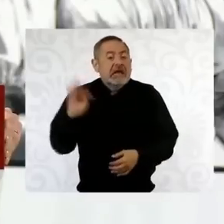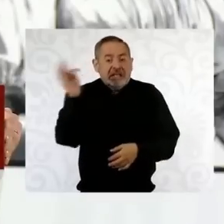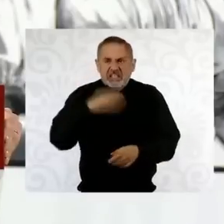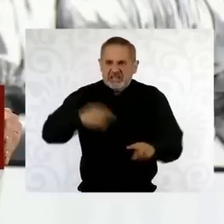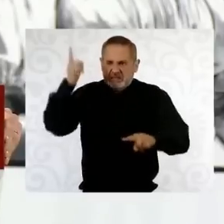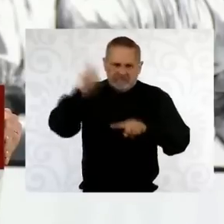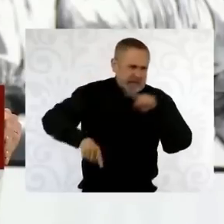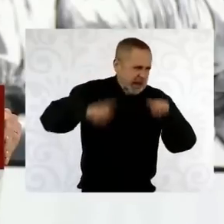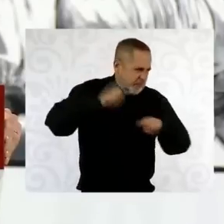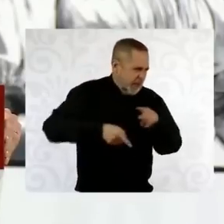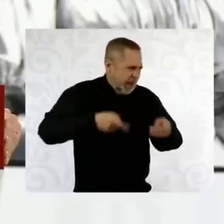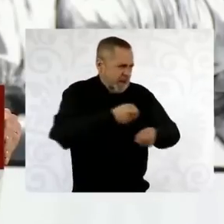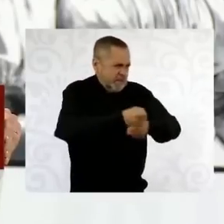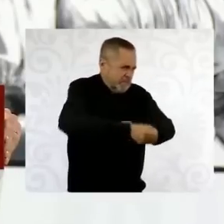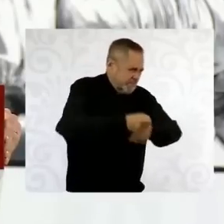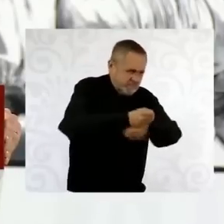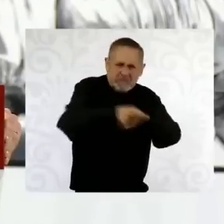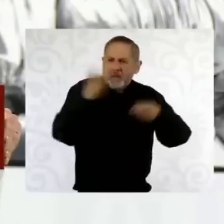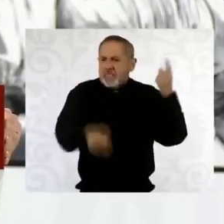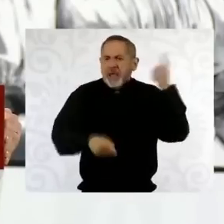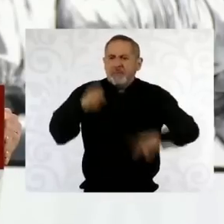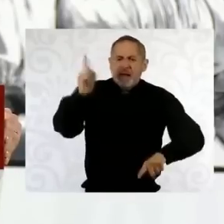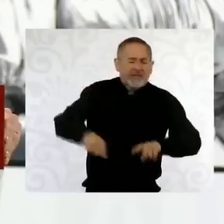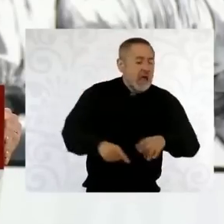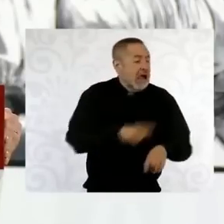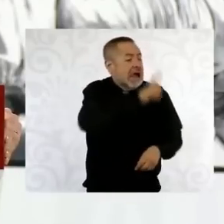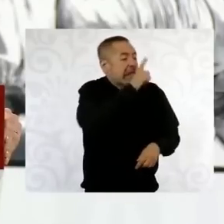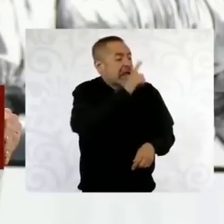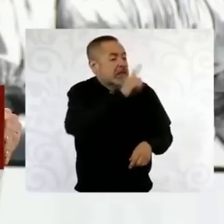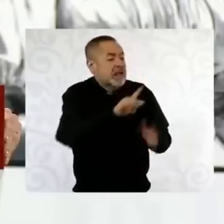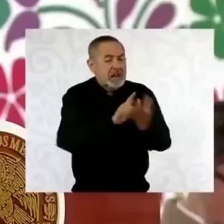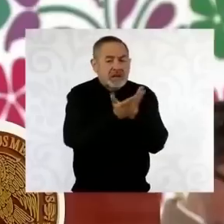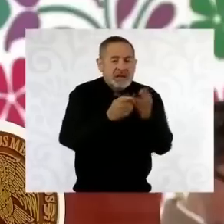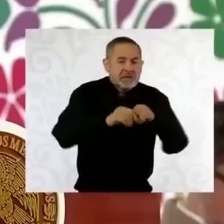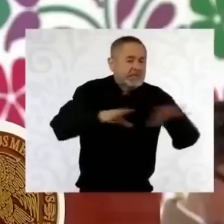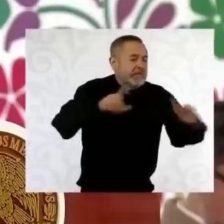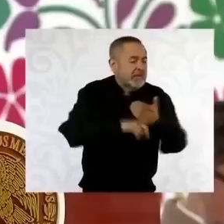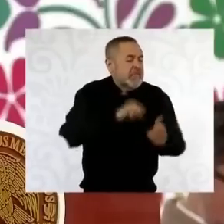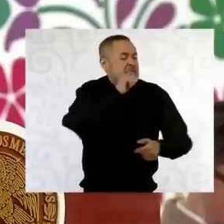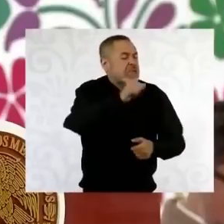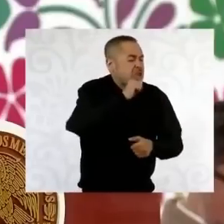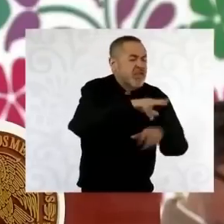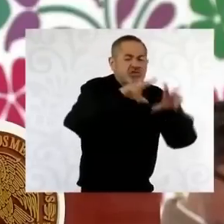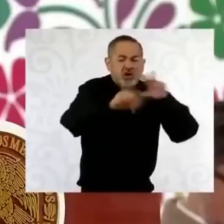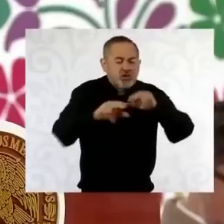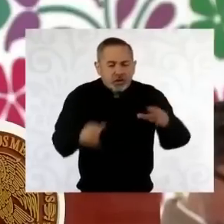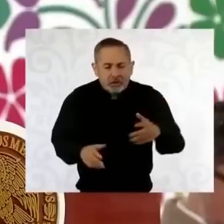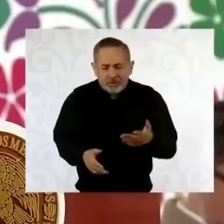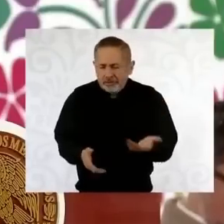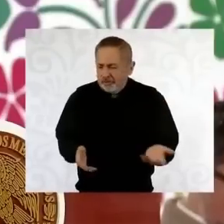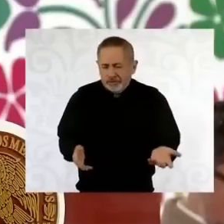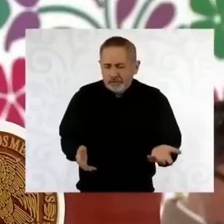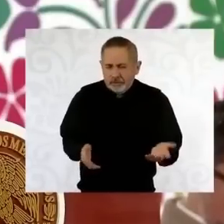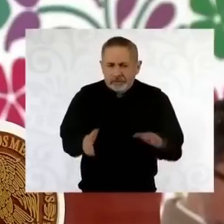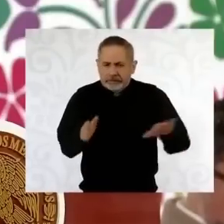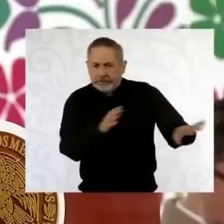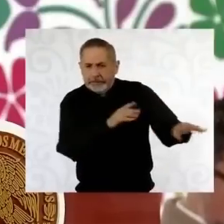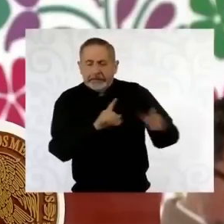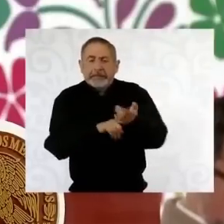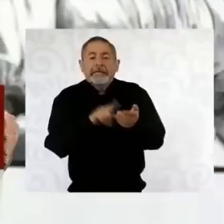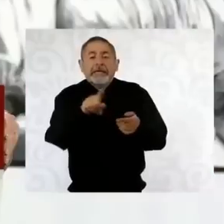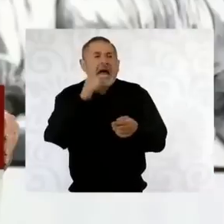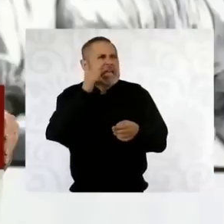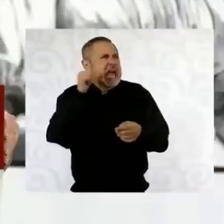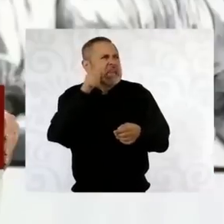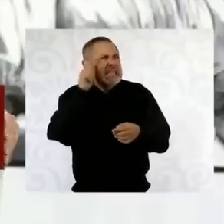represión. Autoritarismo es que no hubiera libertad de prensa, que por cierto fue el Día Nacional del Periodista, muchas felicidades, creo que ayer